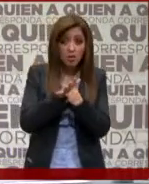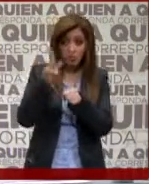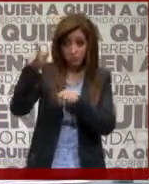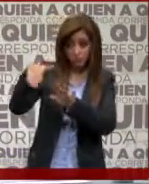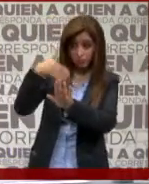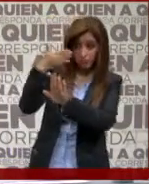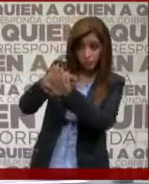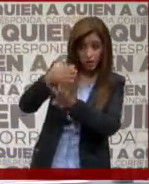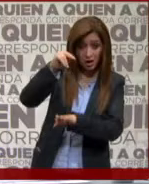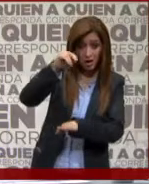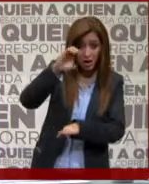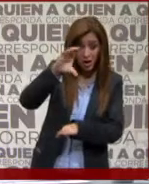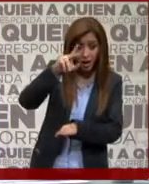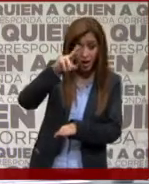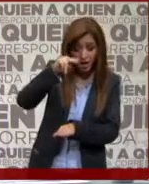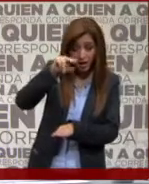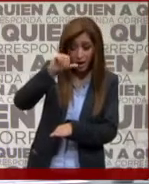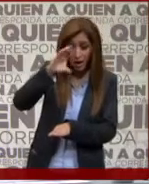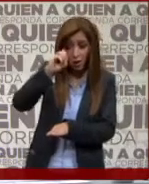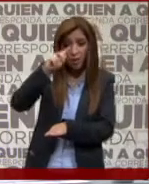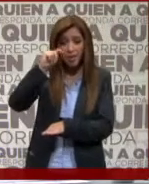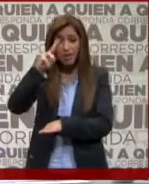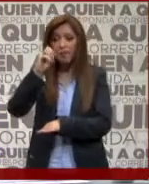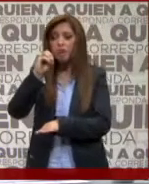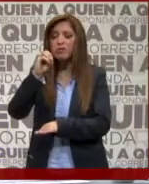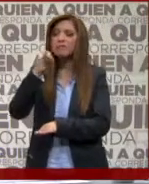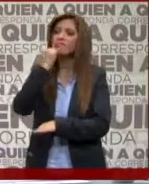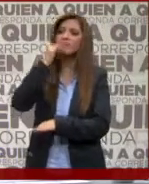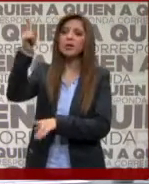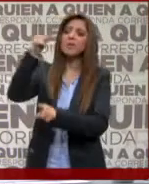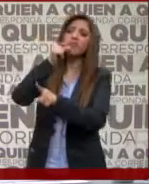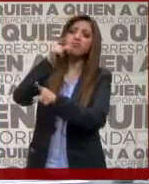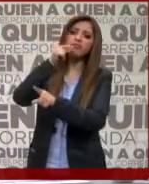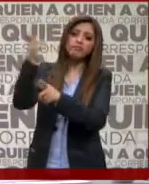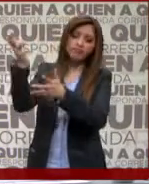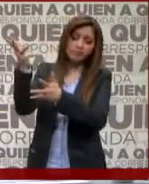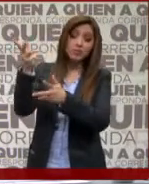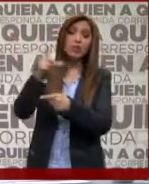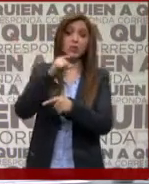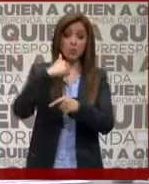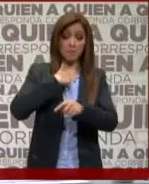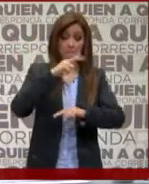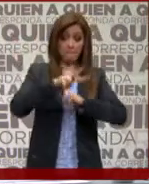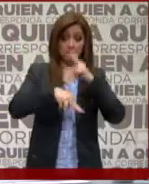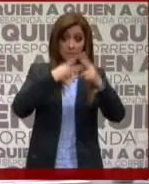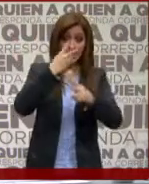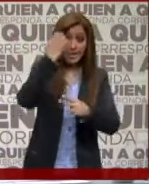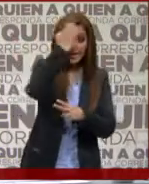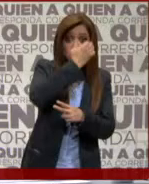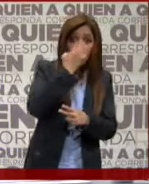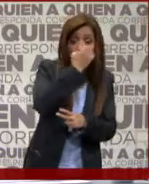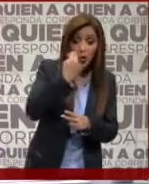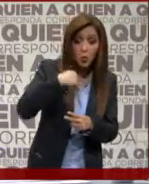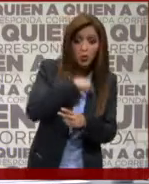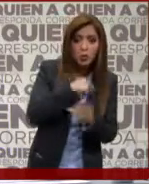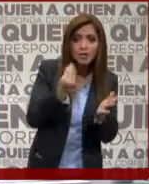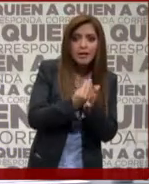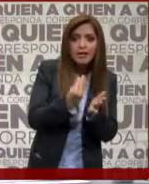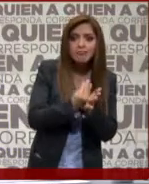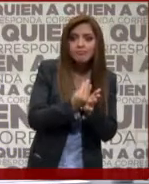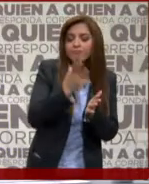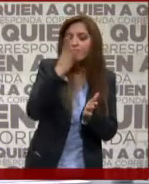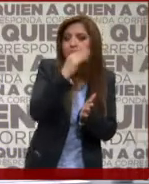narcotráfico para esto el ejército la pgr a la marina no es nuestra área no nos podemos meter a las escuelas a dar la clase a nosotros porque para eso está la